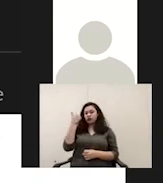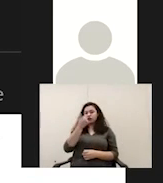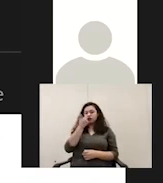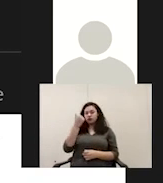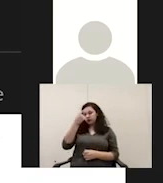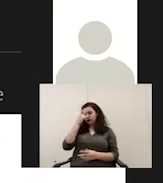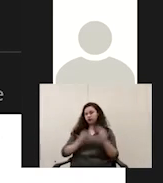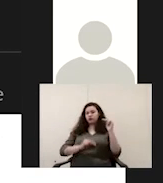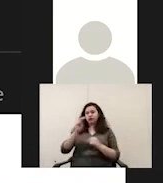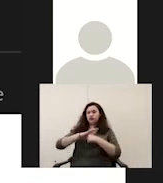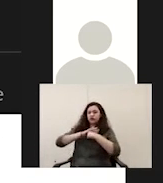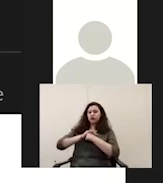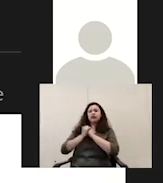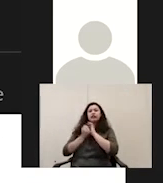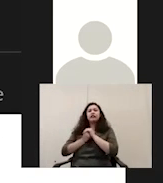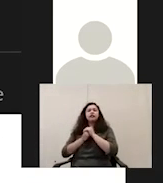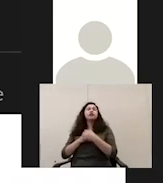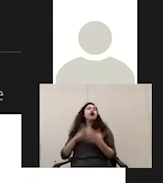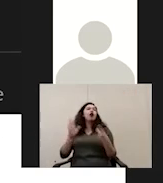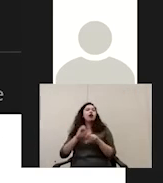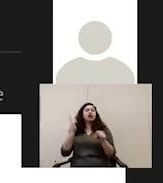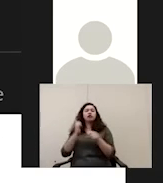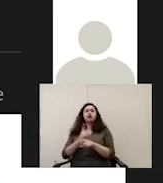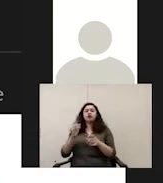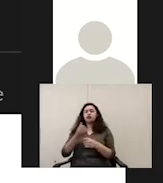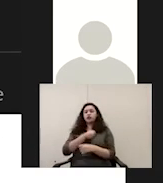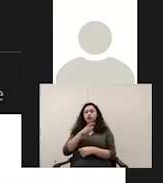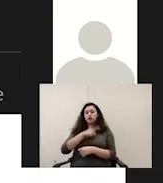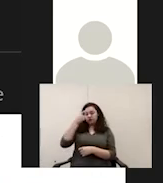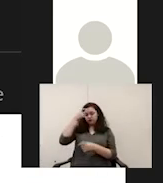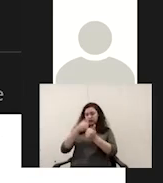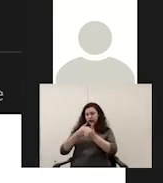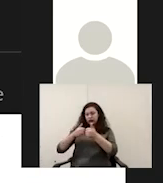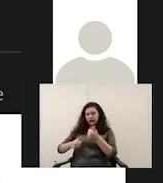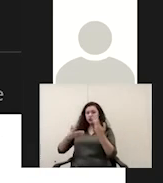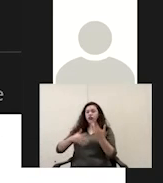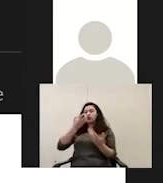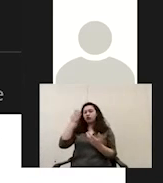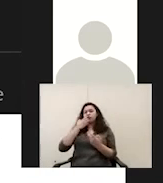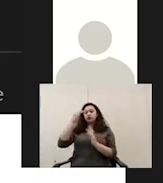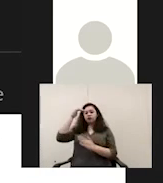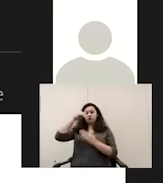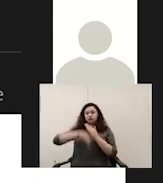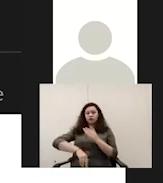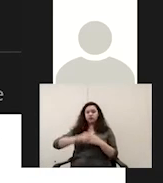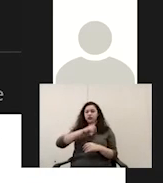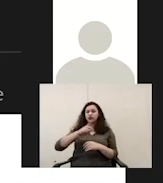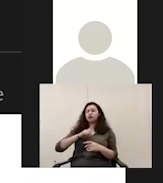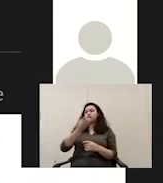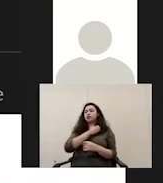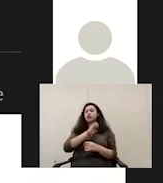niveles de ansiedad o que a lo mejor muestran un deterioro de salud mental o bajo rendimiento escolar y hay que remitirlos con un